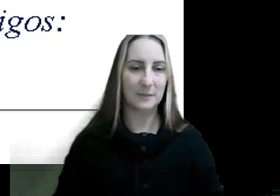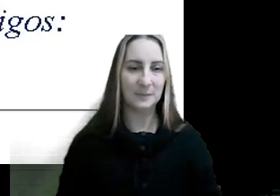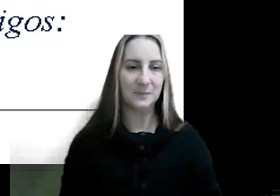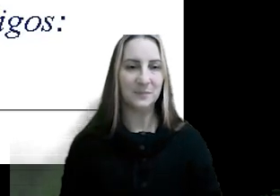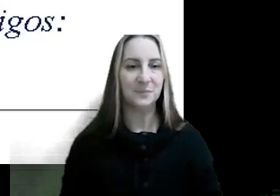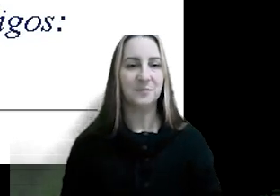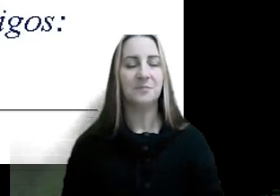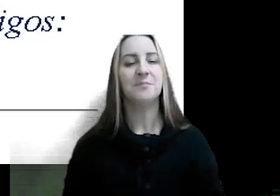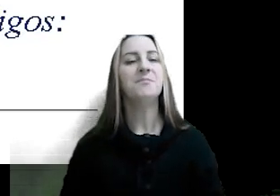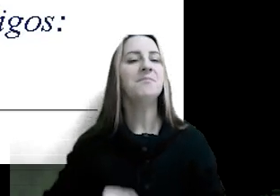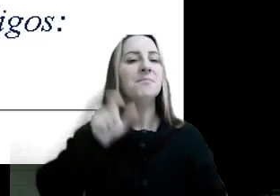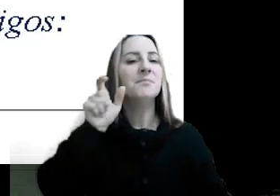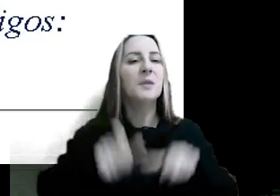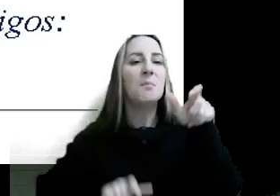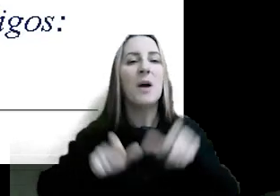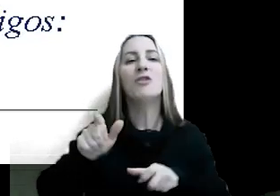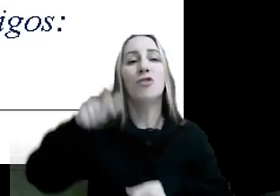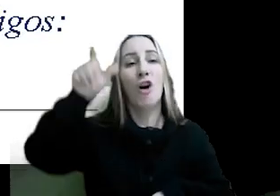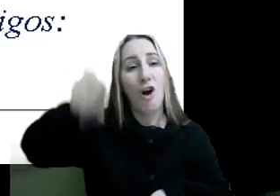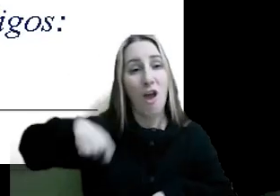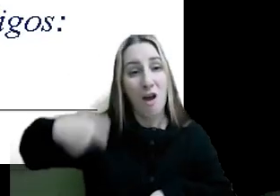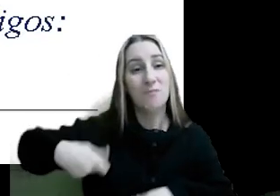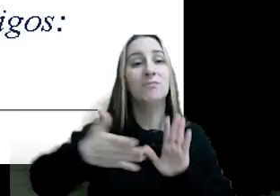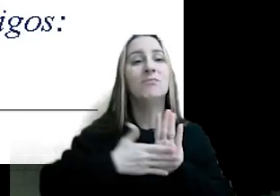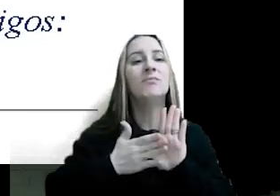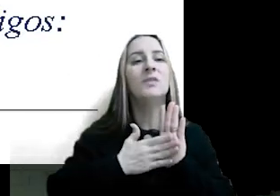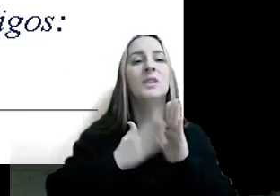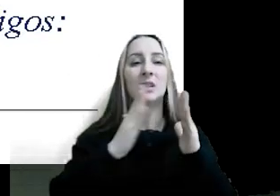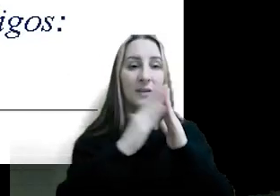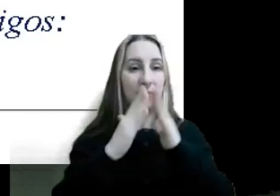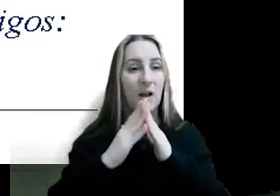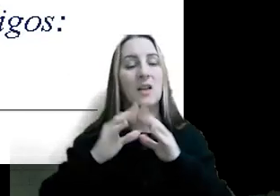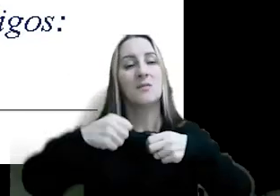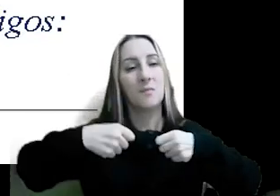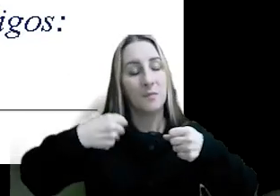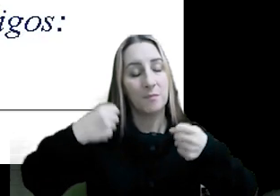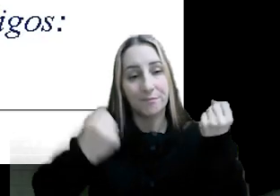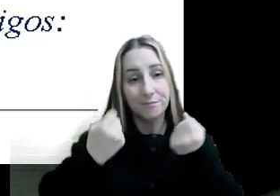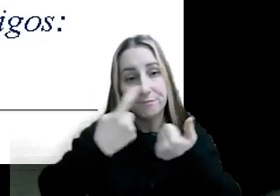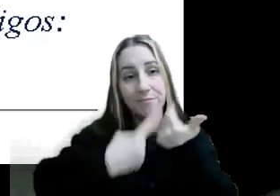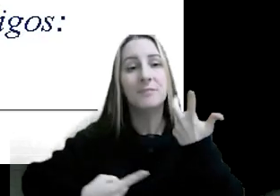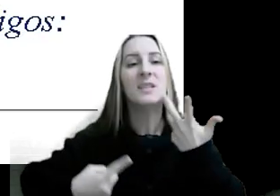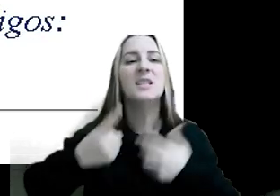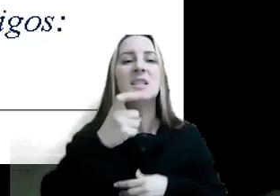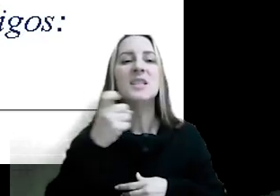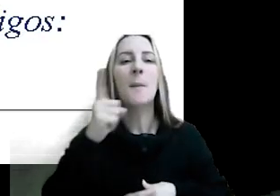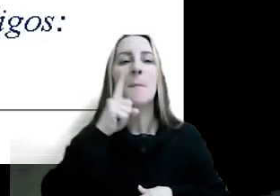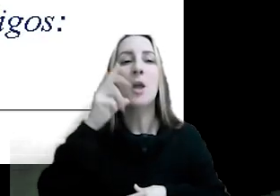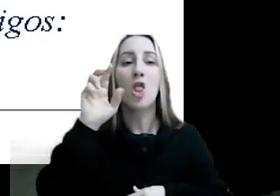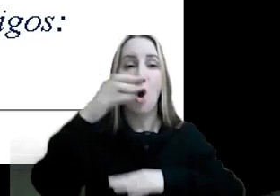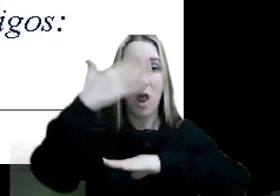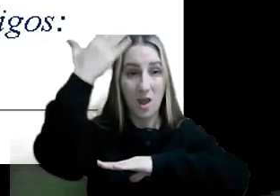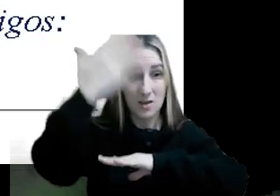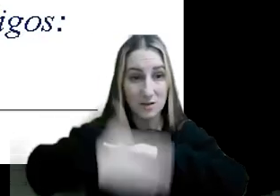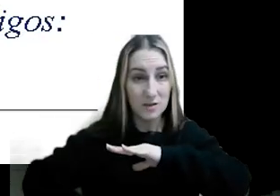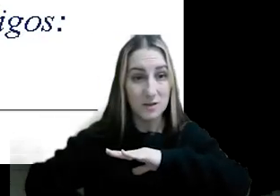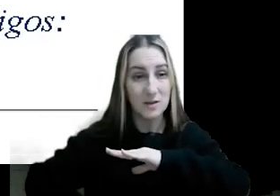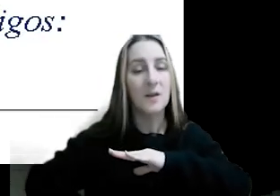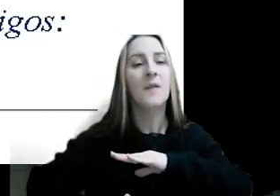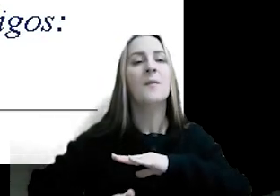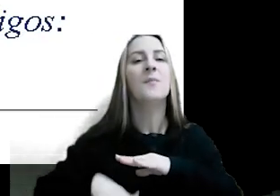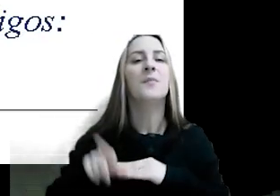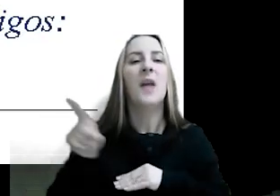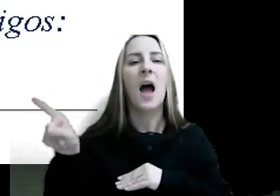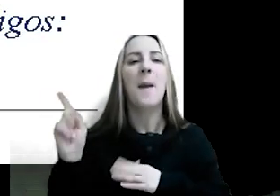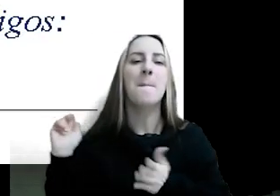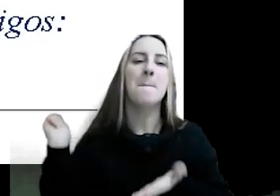Aquellos contribuyentes que regularicen bienes hasta $100.000 no deberán ingresar el pago,